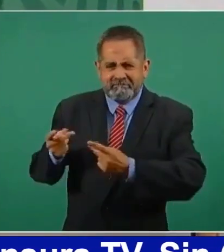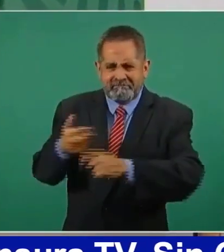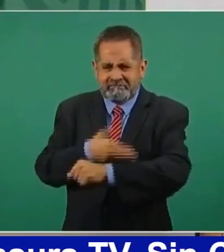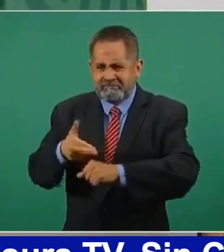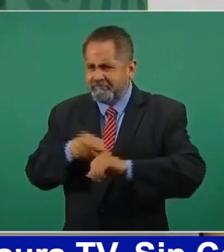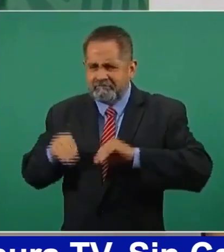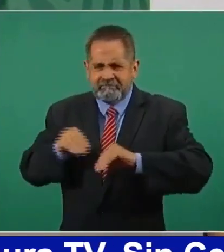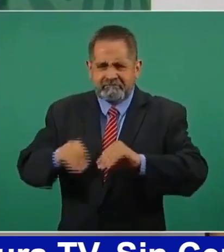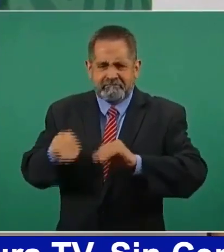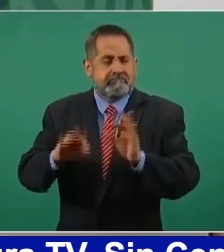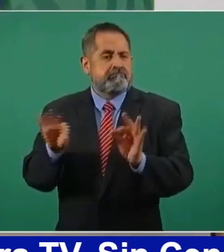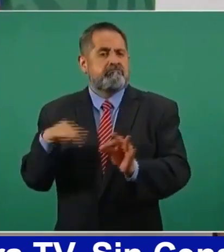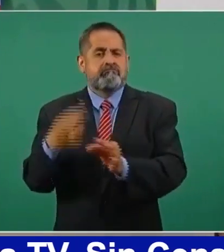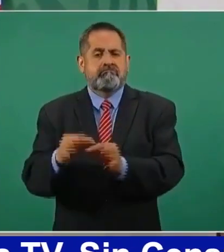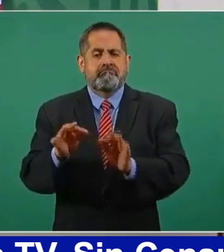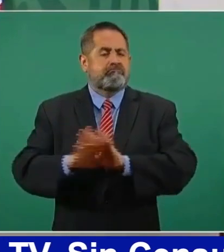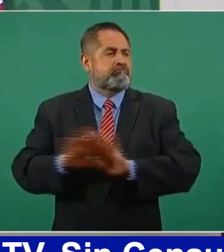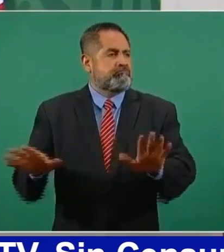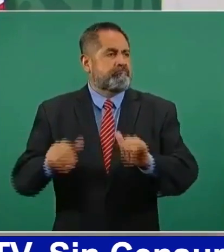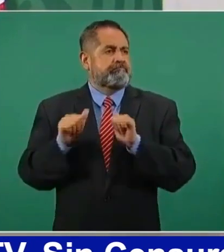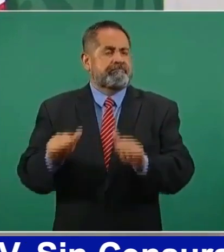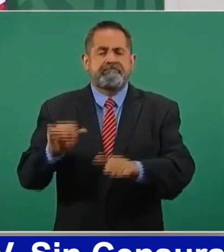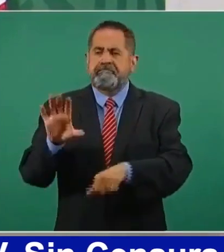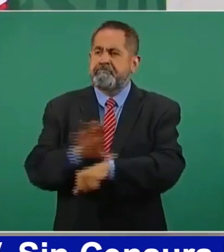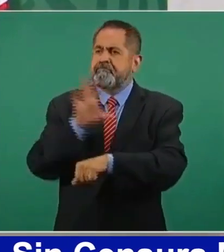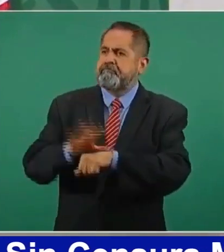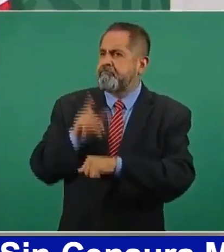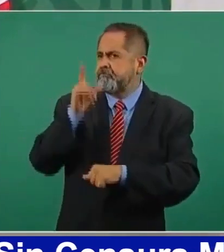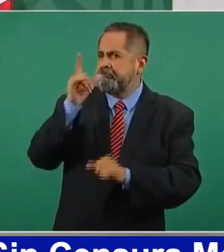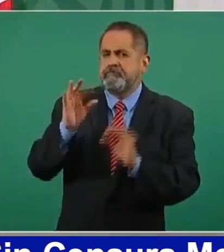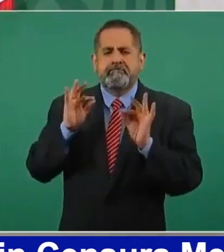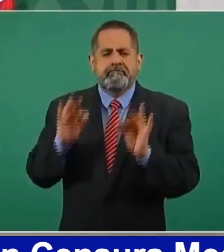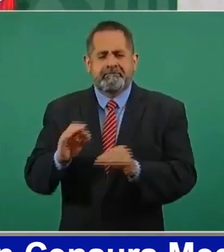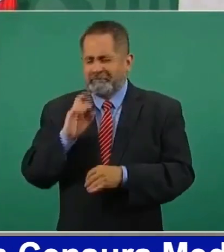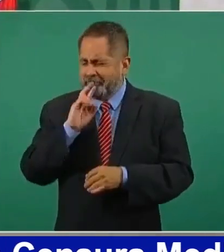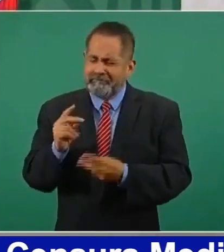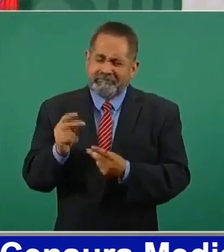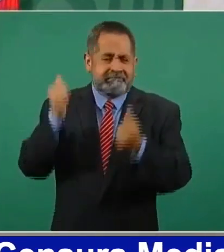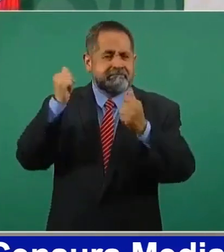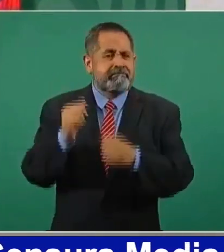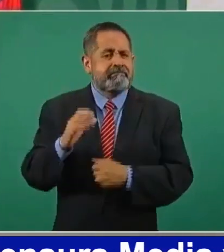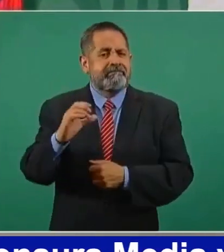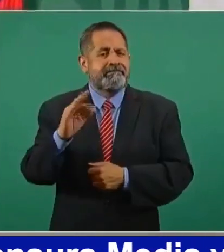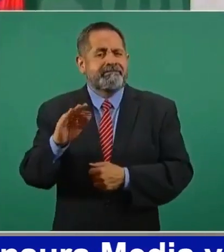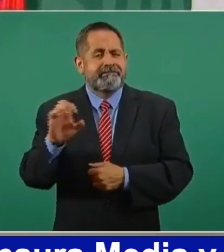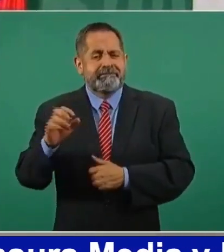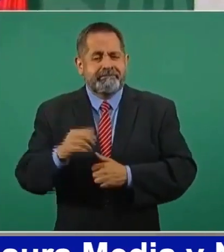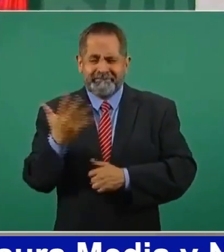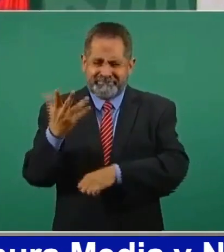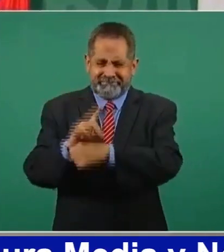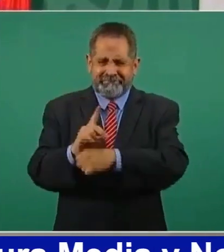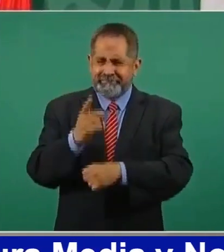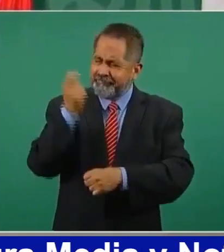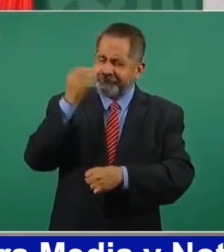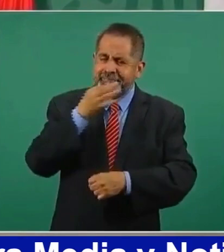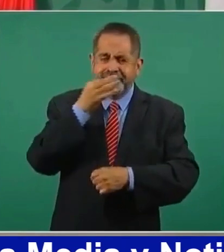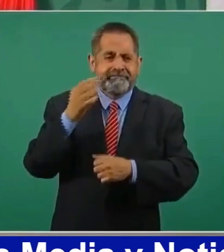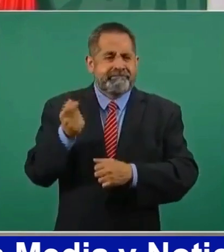los trabajadores de la Comisión Federal de Electricidad resolvieron el problema. En 5 días.